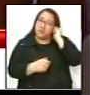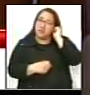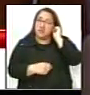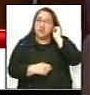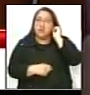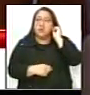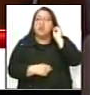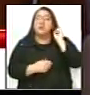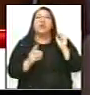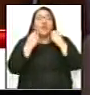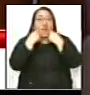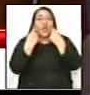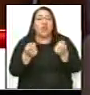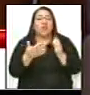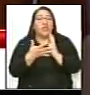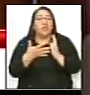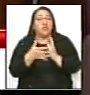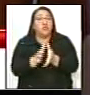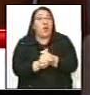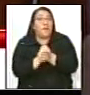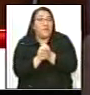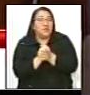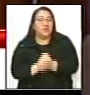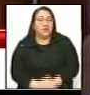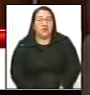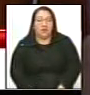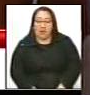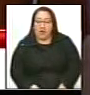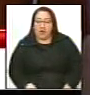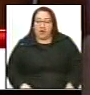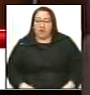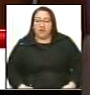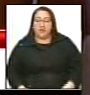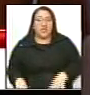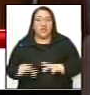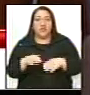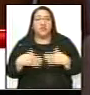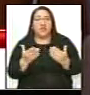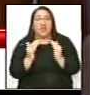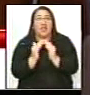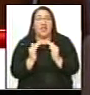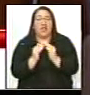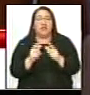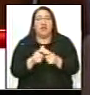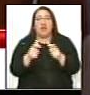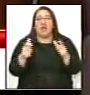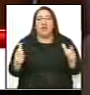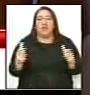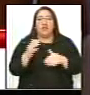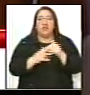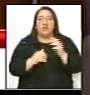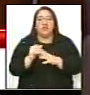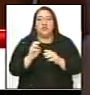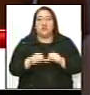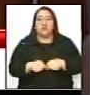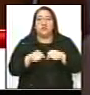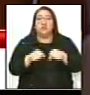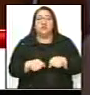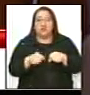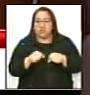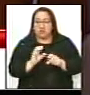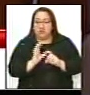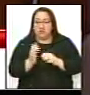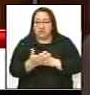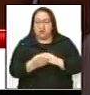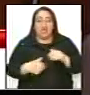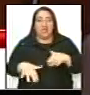obsequio y como testimonio de su amistad, le hicieron entrega de una residencia de campo levantada en Monterrico y rodeada de un